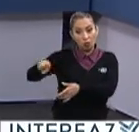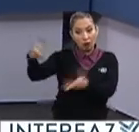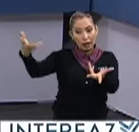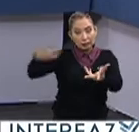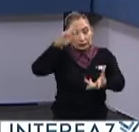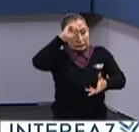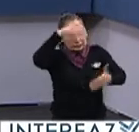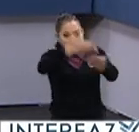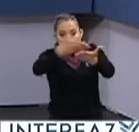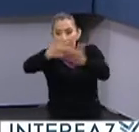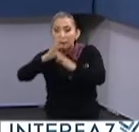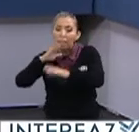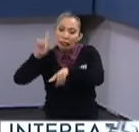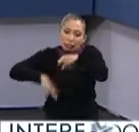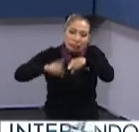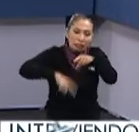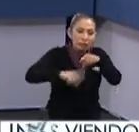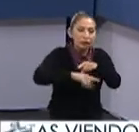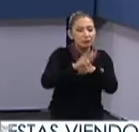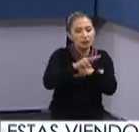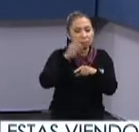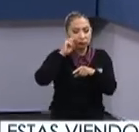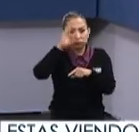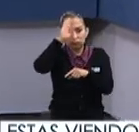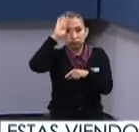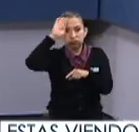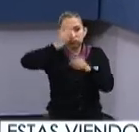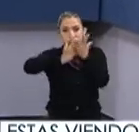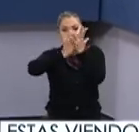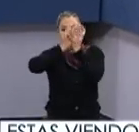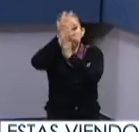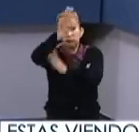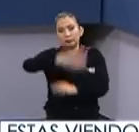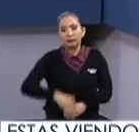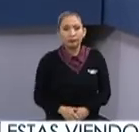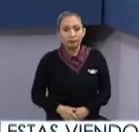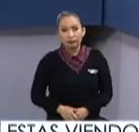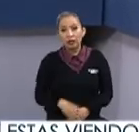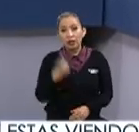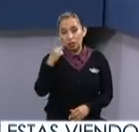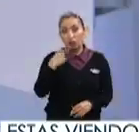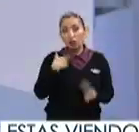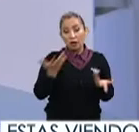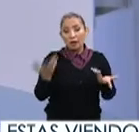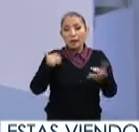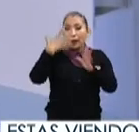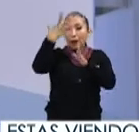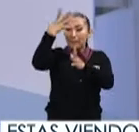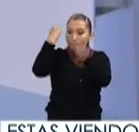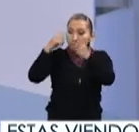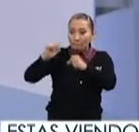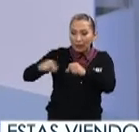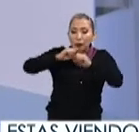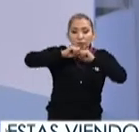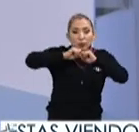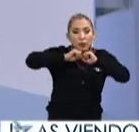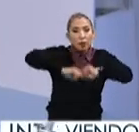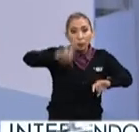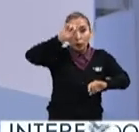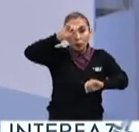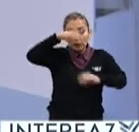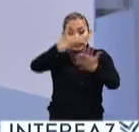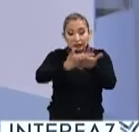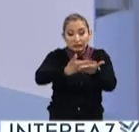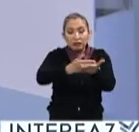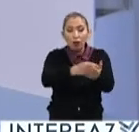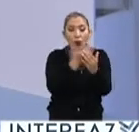estas propuestas para revertir algo que pues existe, hay que saberlo entender así. Sí, hay que tener un efecto multiplicador de estas propuestas